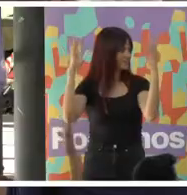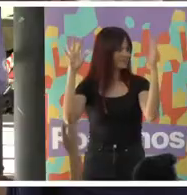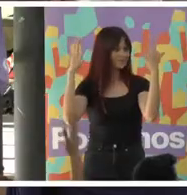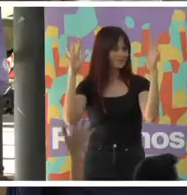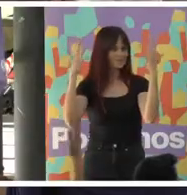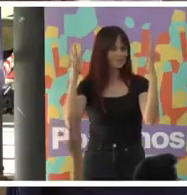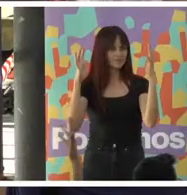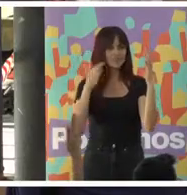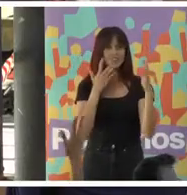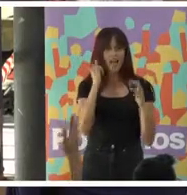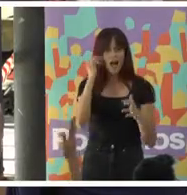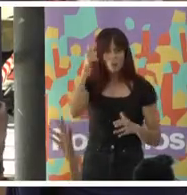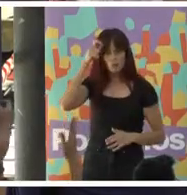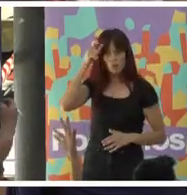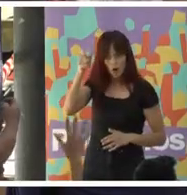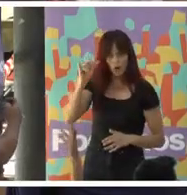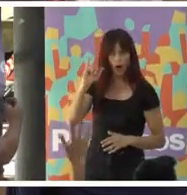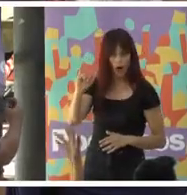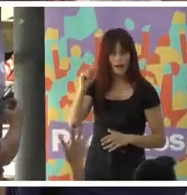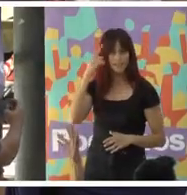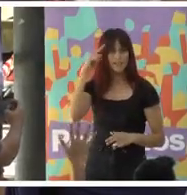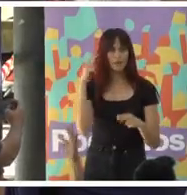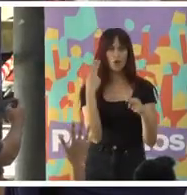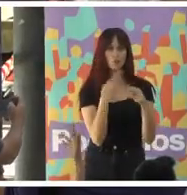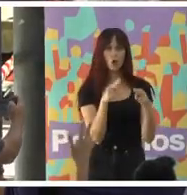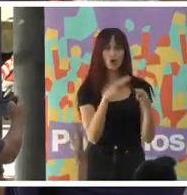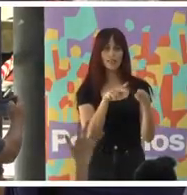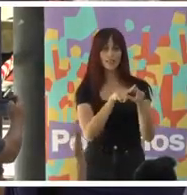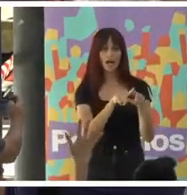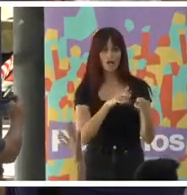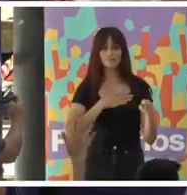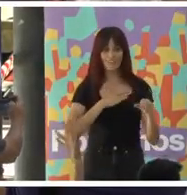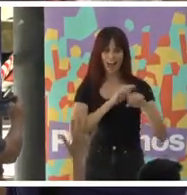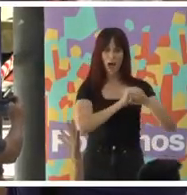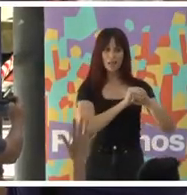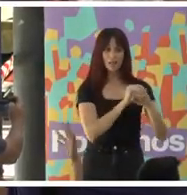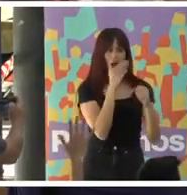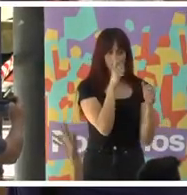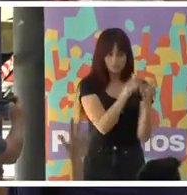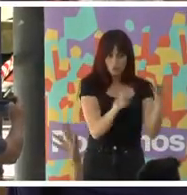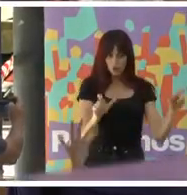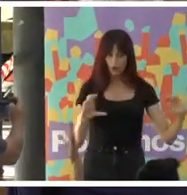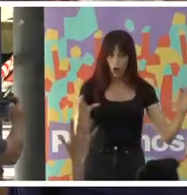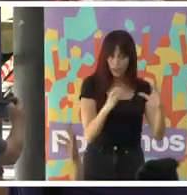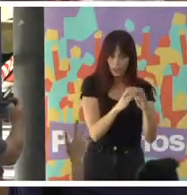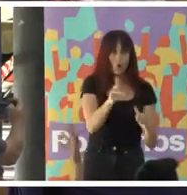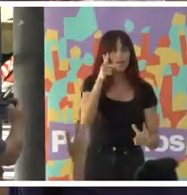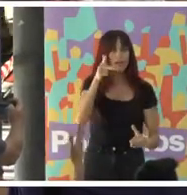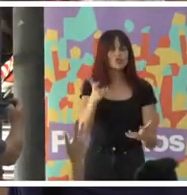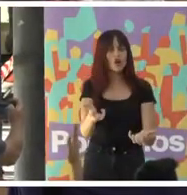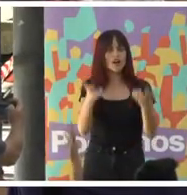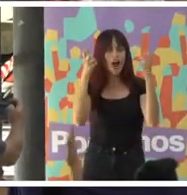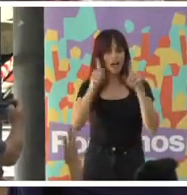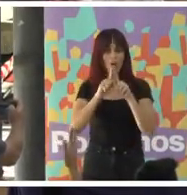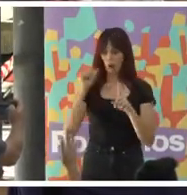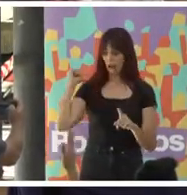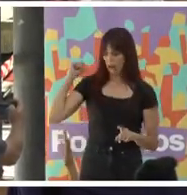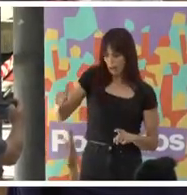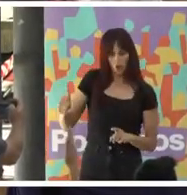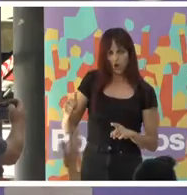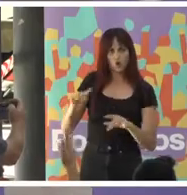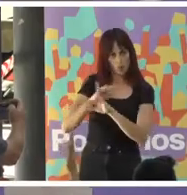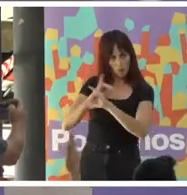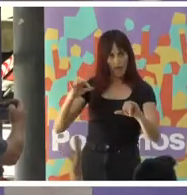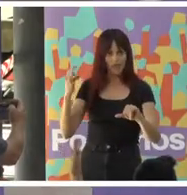Que cuando hay un pueblo que sabe que la política es ética de lo colectivo, que gana derechos y que equilibra las fuerzas con los ricos,